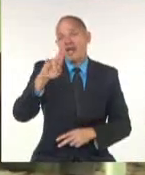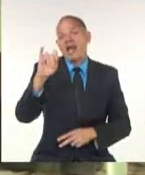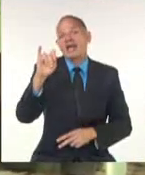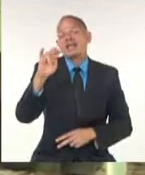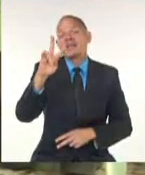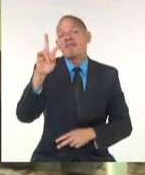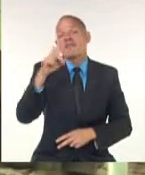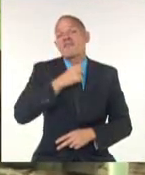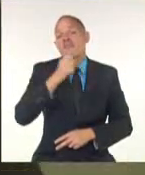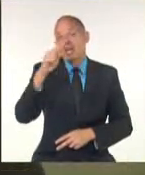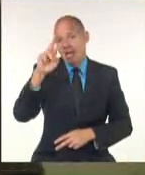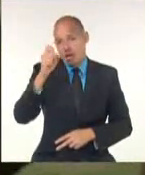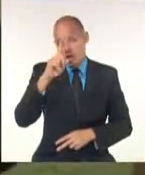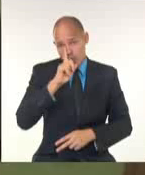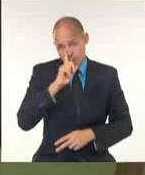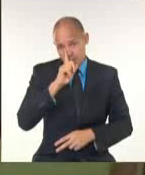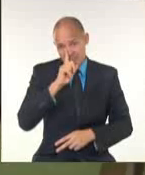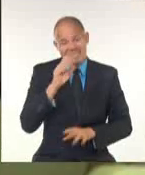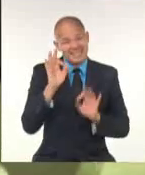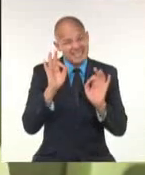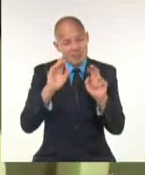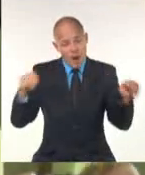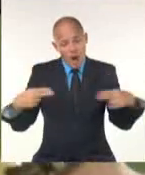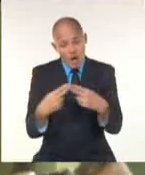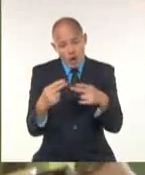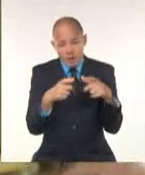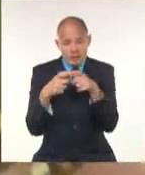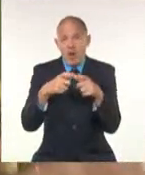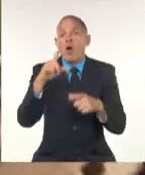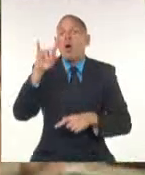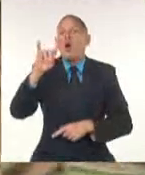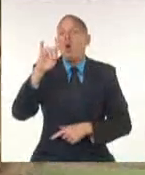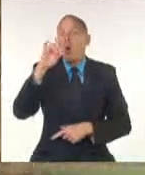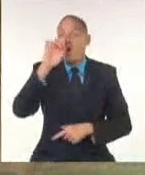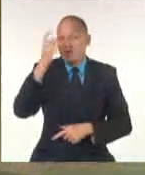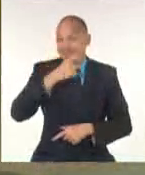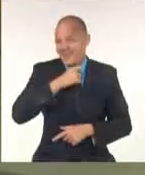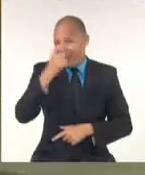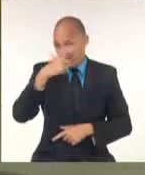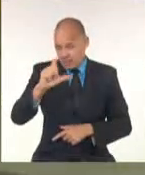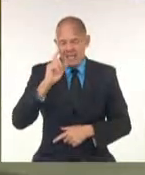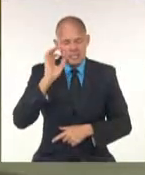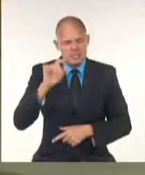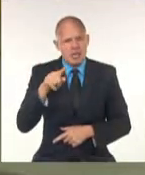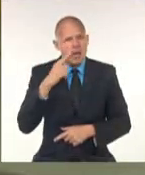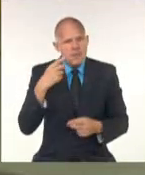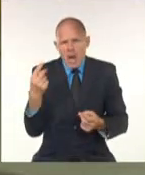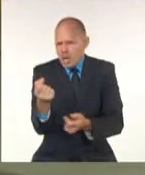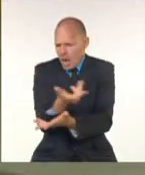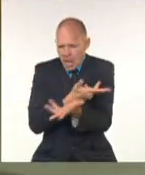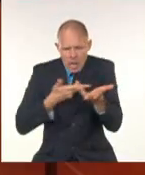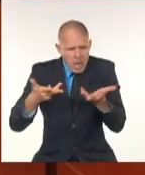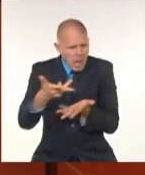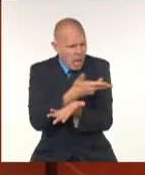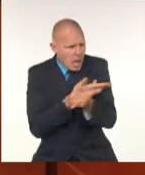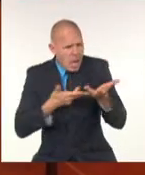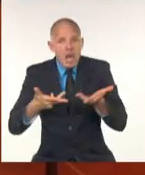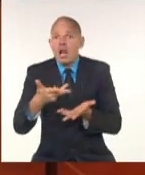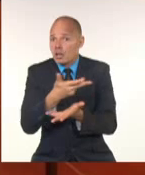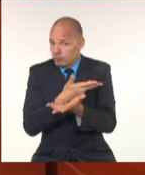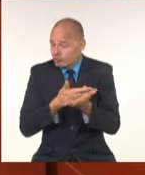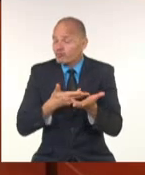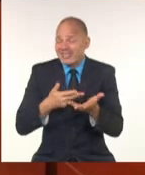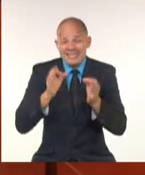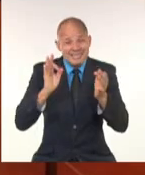sido espacios donde se sacuden las estructuras que hacen viables las manifestaciones culturales. Por ello, cada